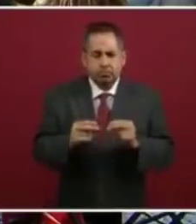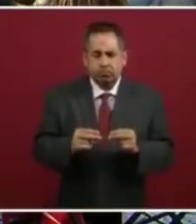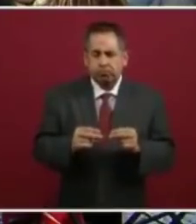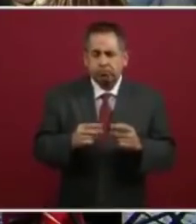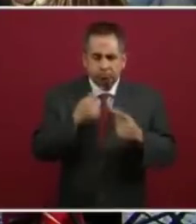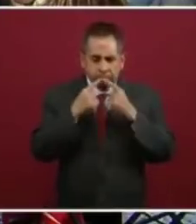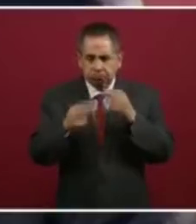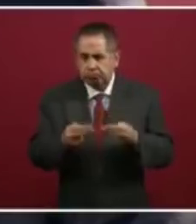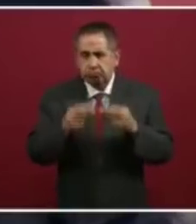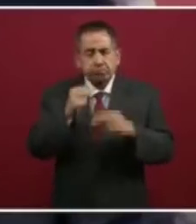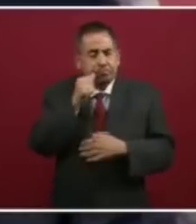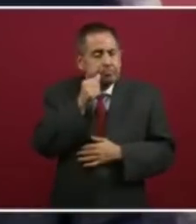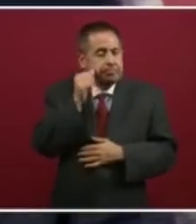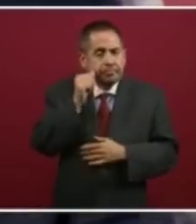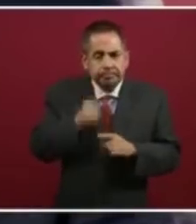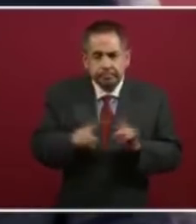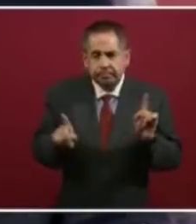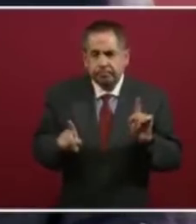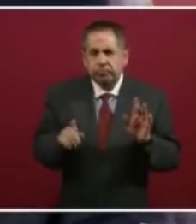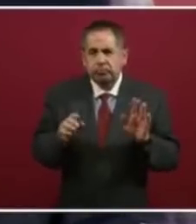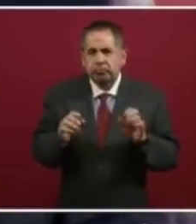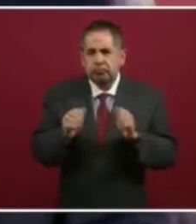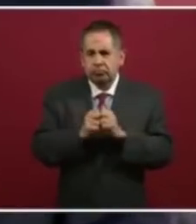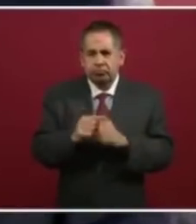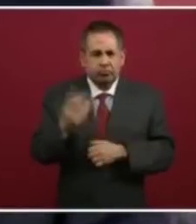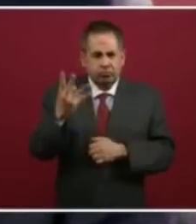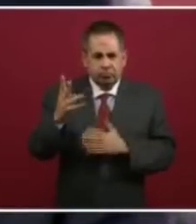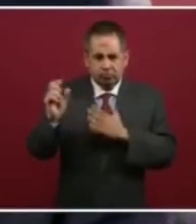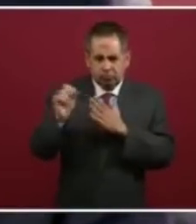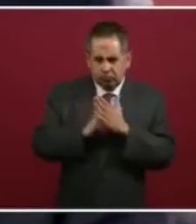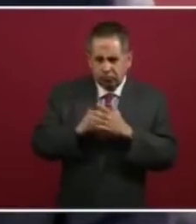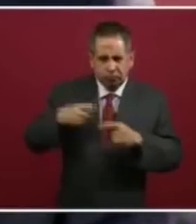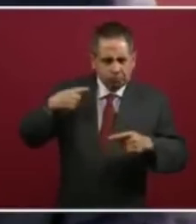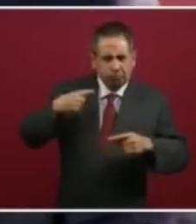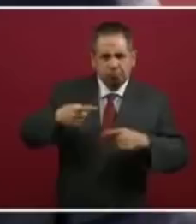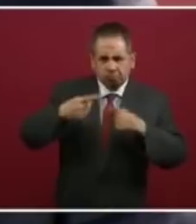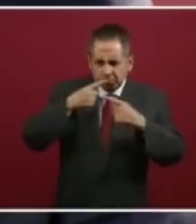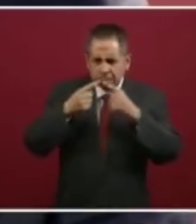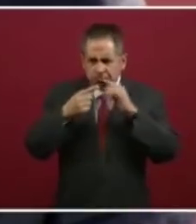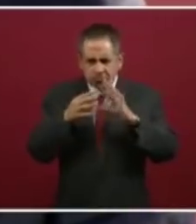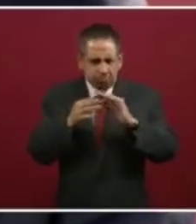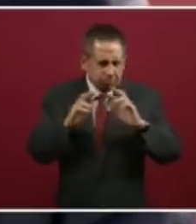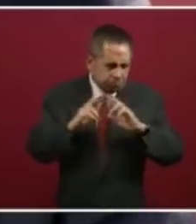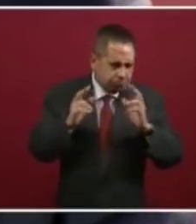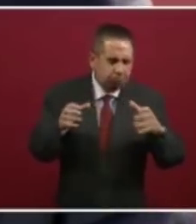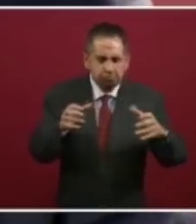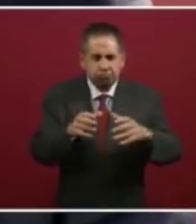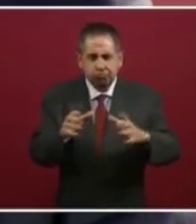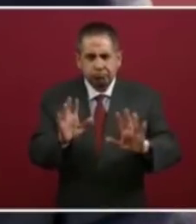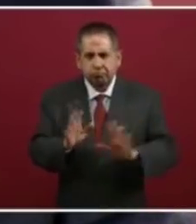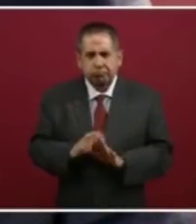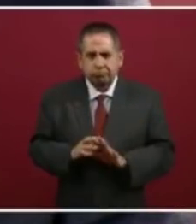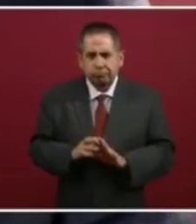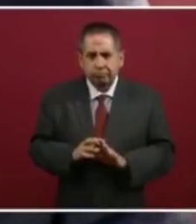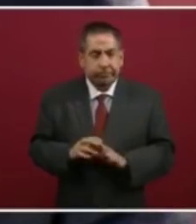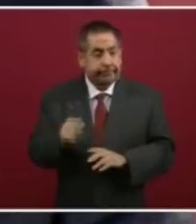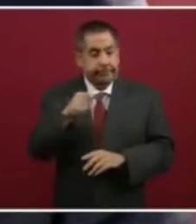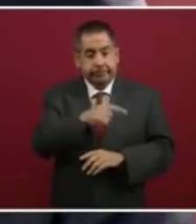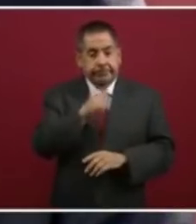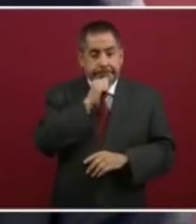que, como se dijo ayer, se llevó como 4 meses antes de que se